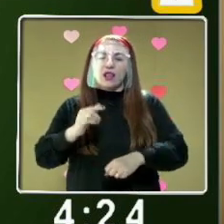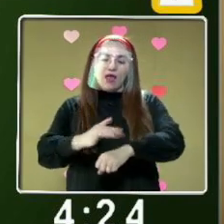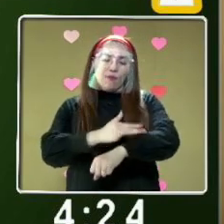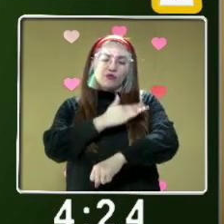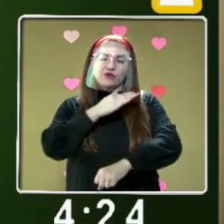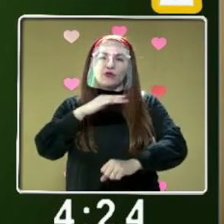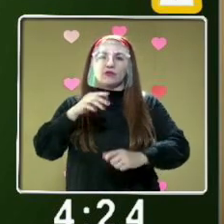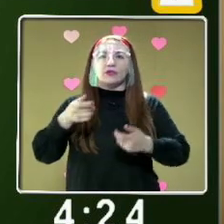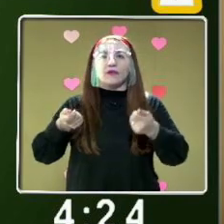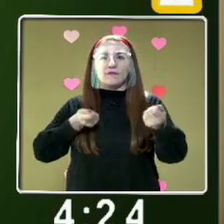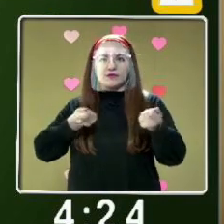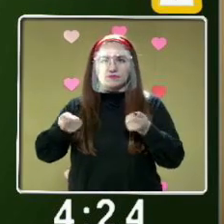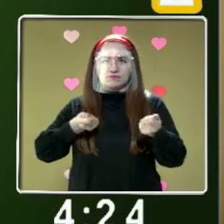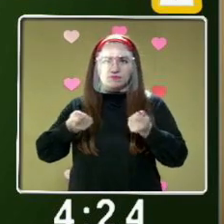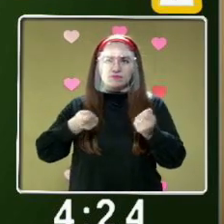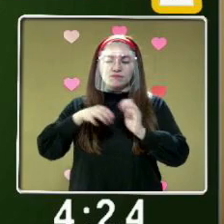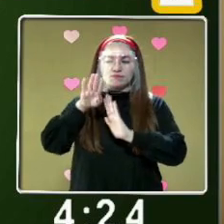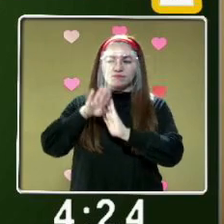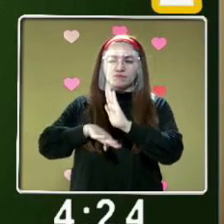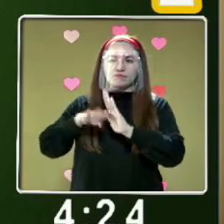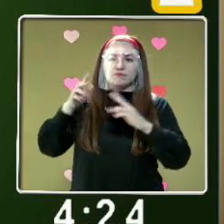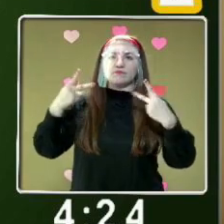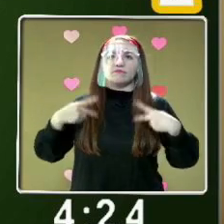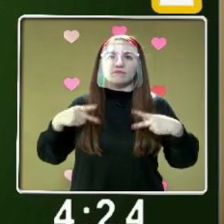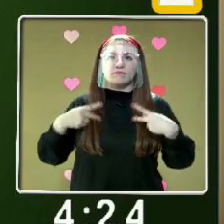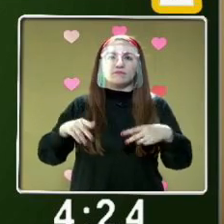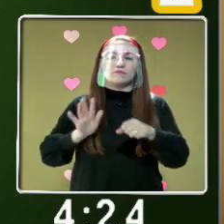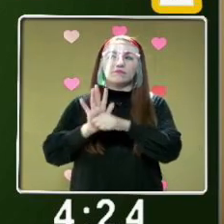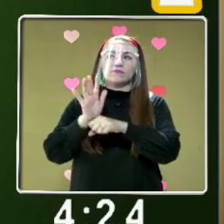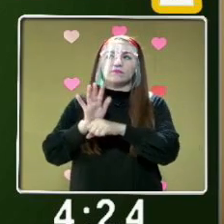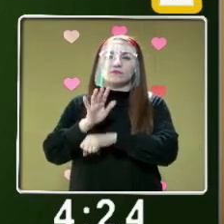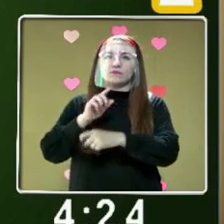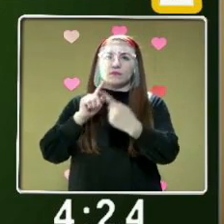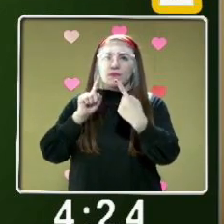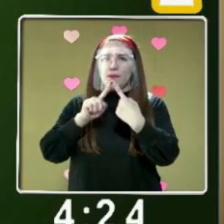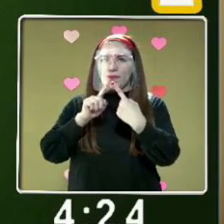Ay, bueno, pues la primera imagen para los que nos escuchan en radio es un personaje